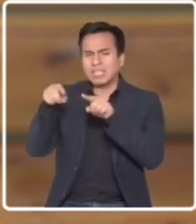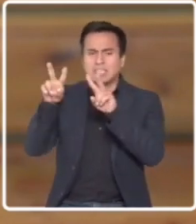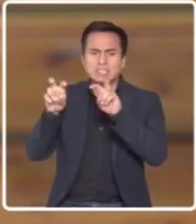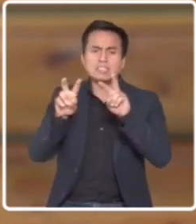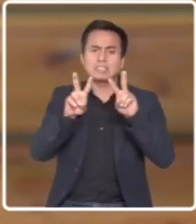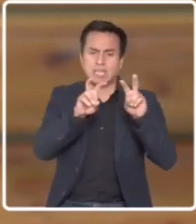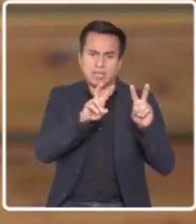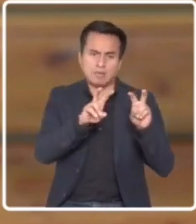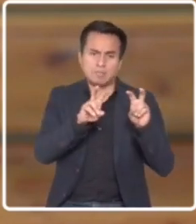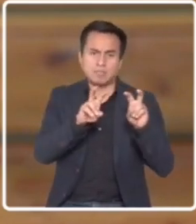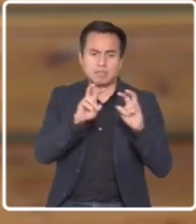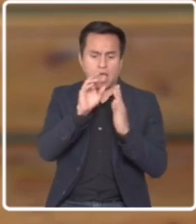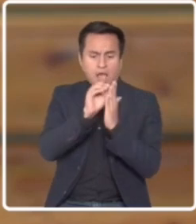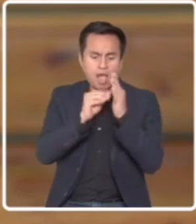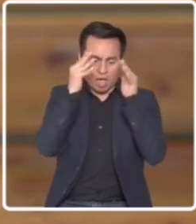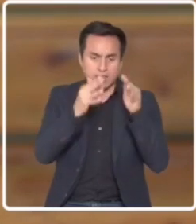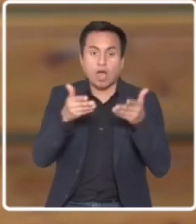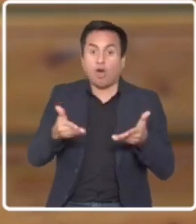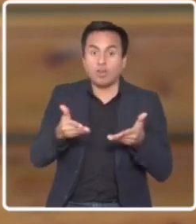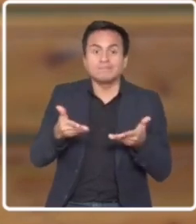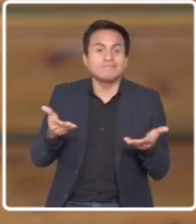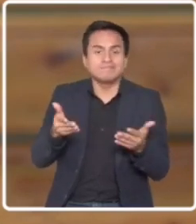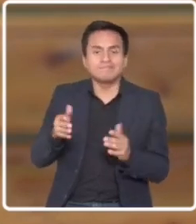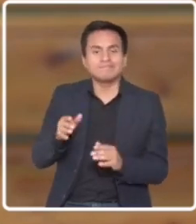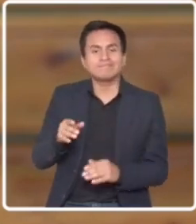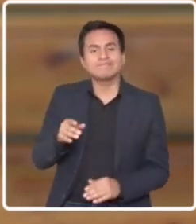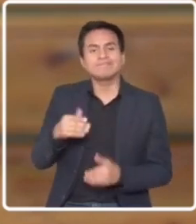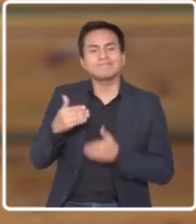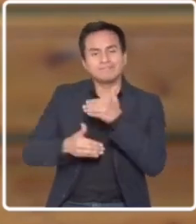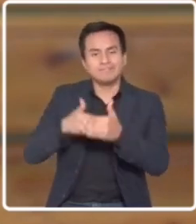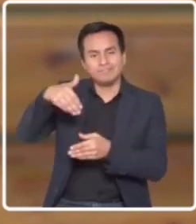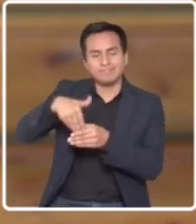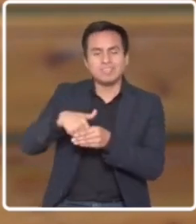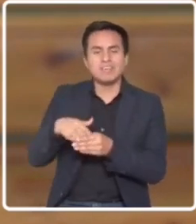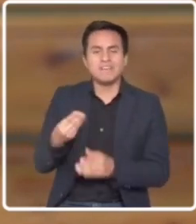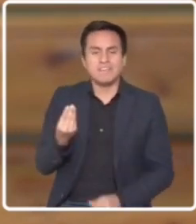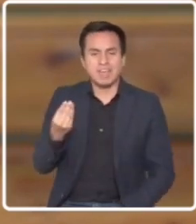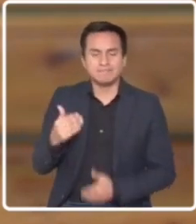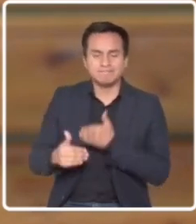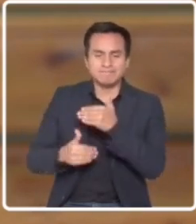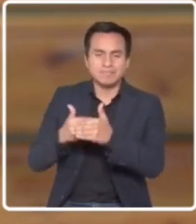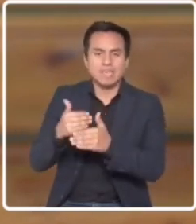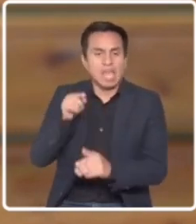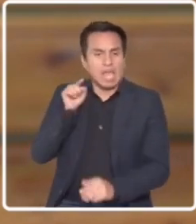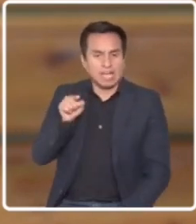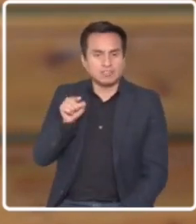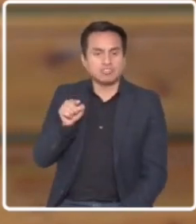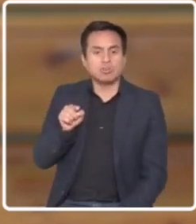temas que copan la agenda. Hoy día estamos centrados en que este proceso funcione bien y